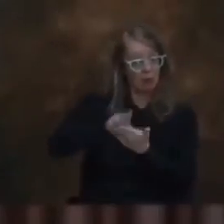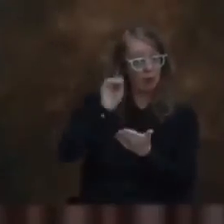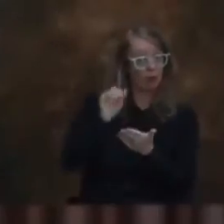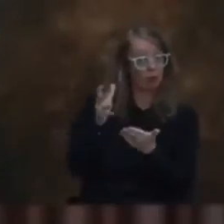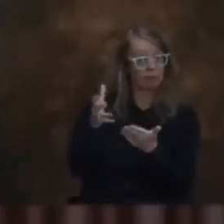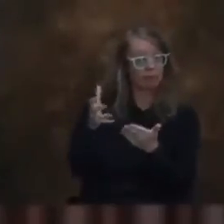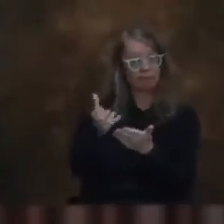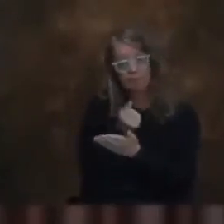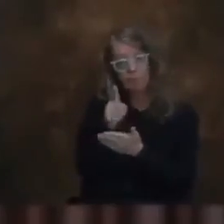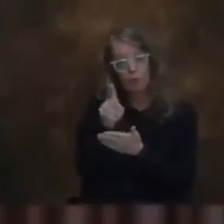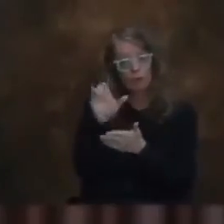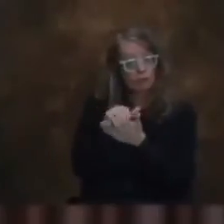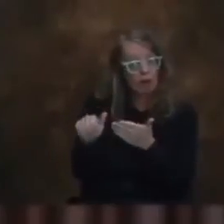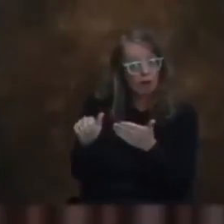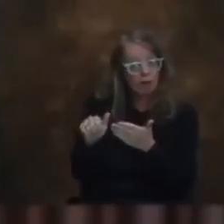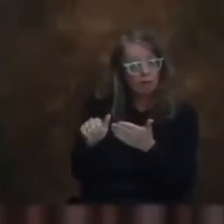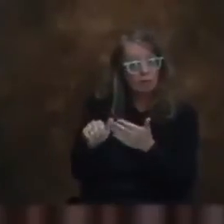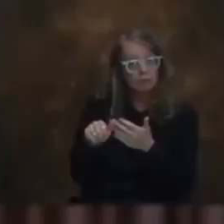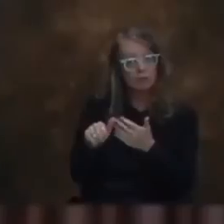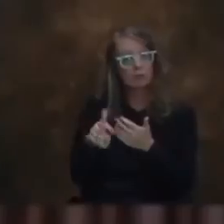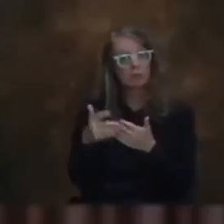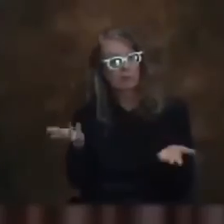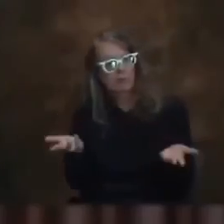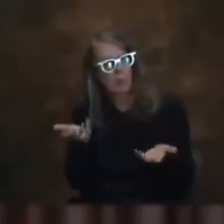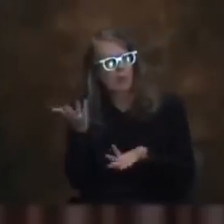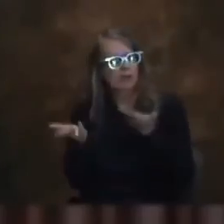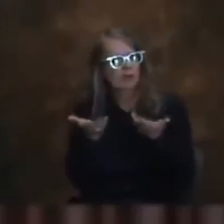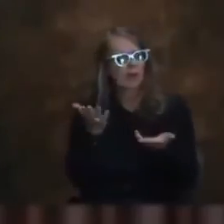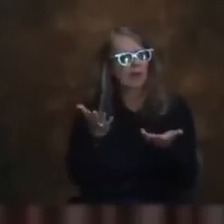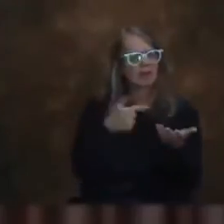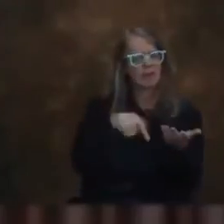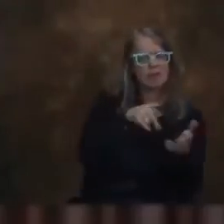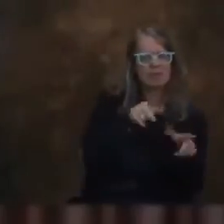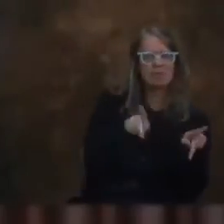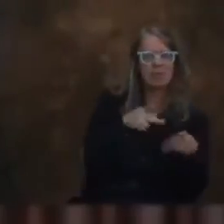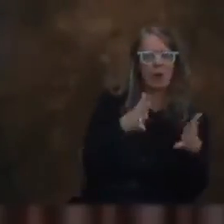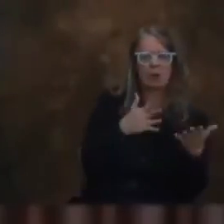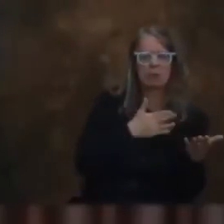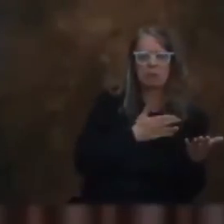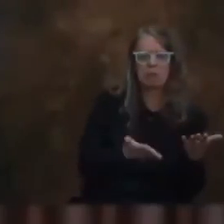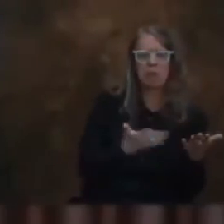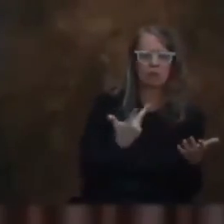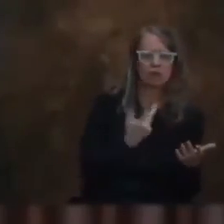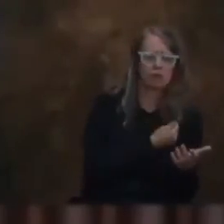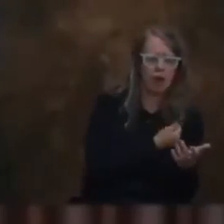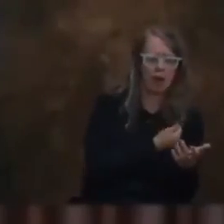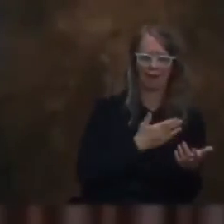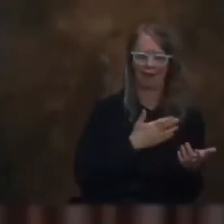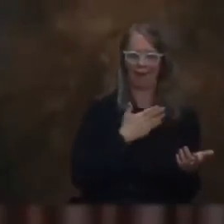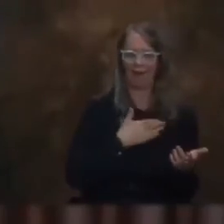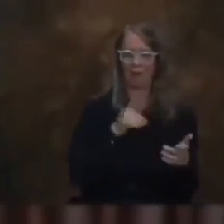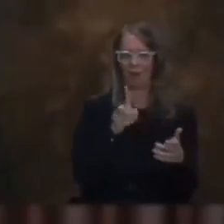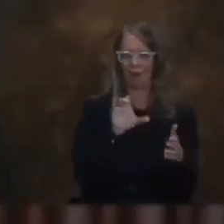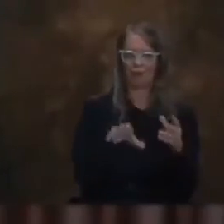que se va con una bebida al incentivo o hay alguna manera de cuantificar